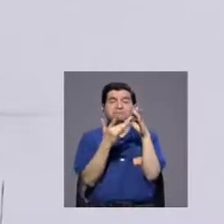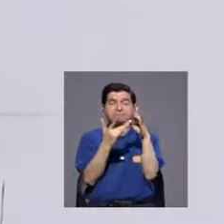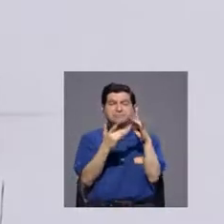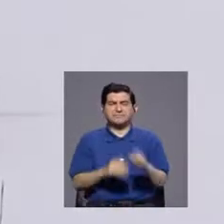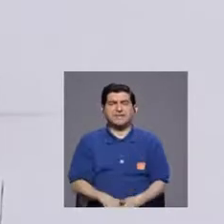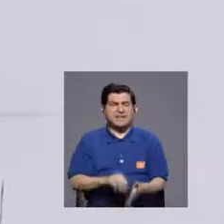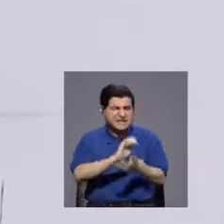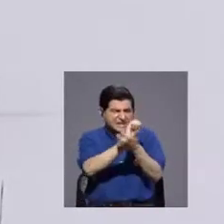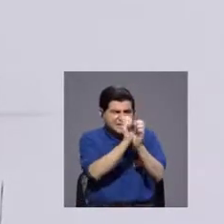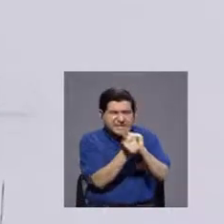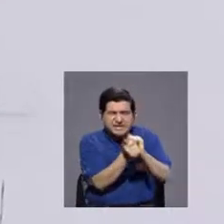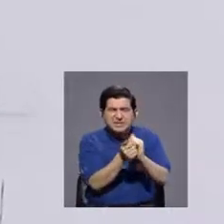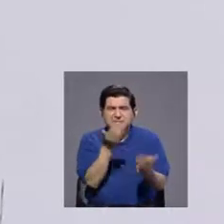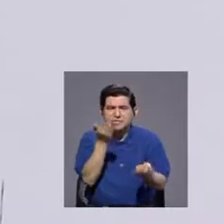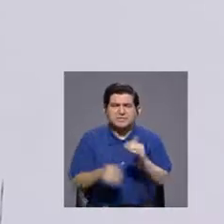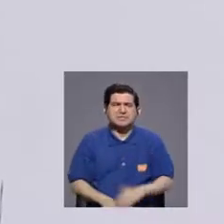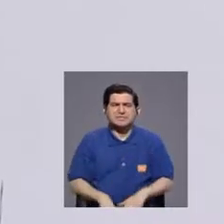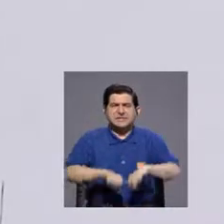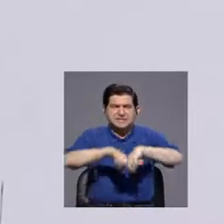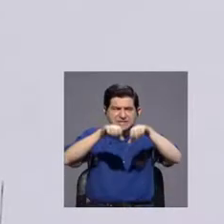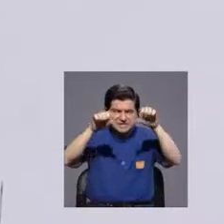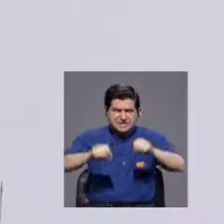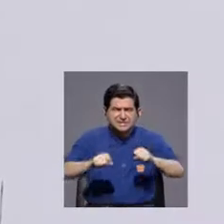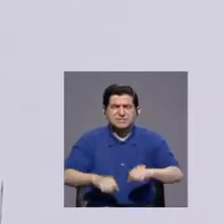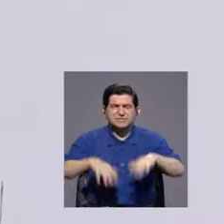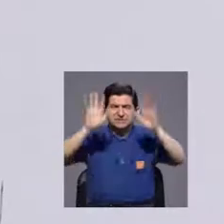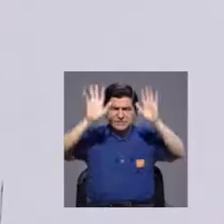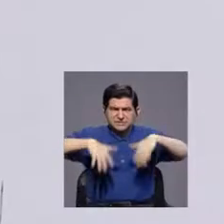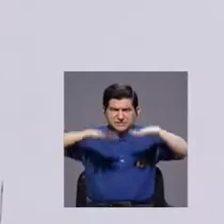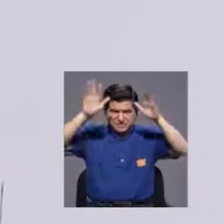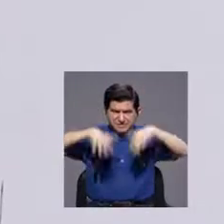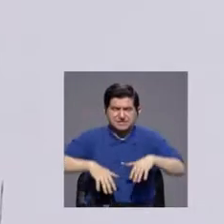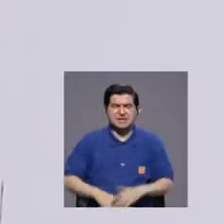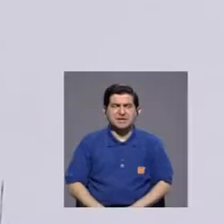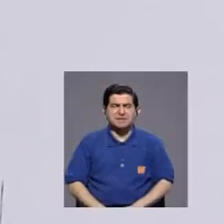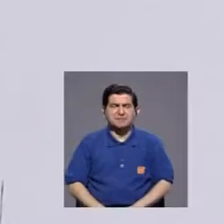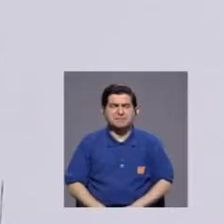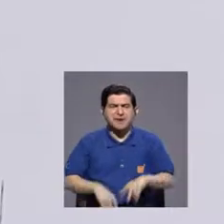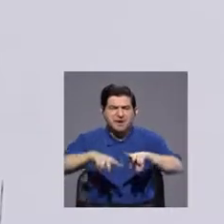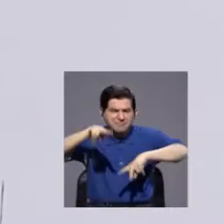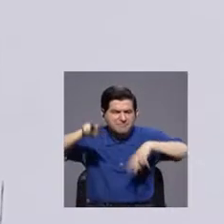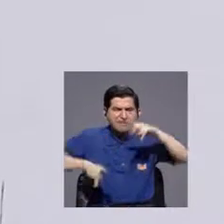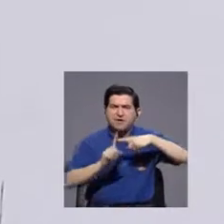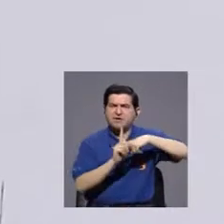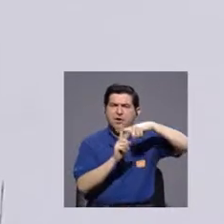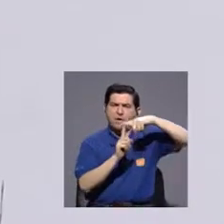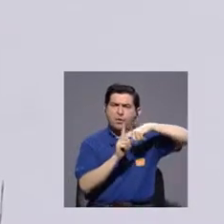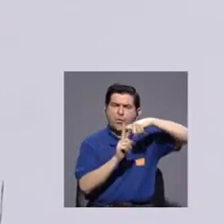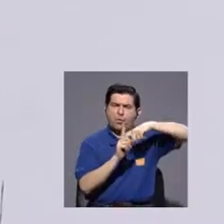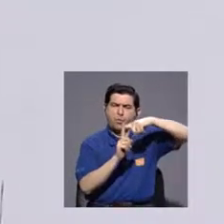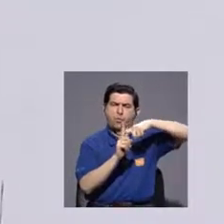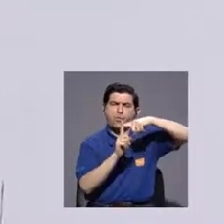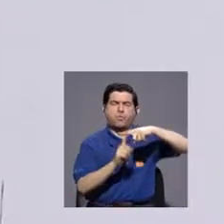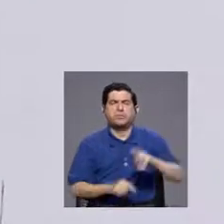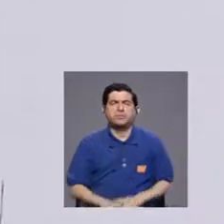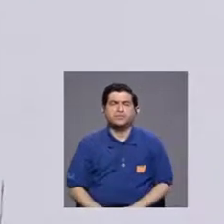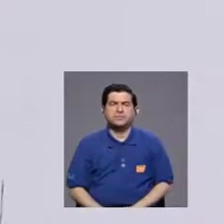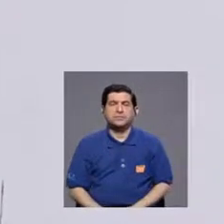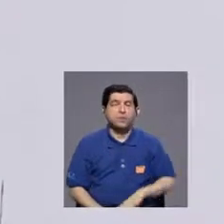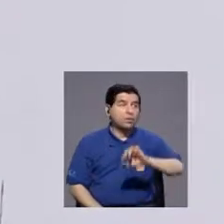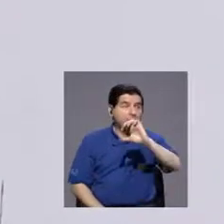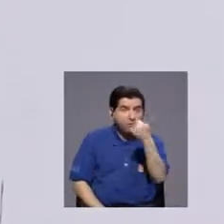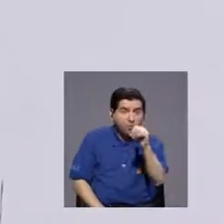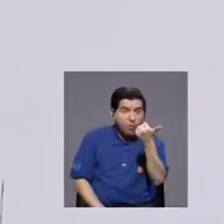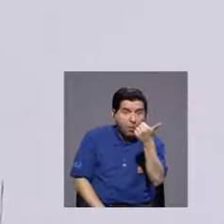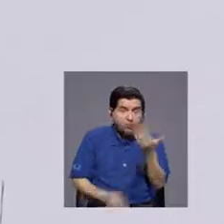alteraciones del regir de regímenes pluviométricos en la parte de variación de temperaturas el básicamente y luego